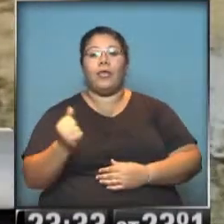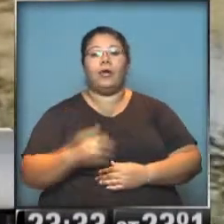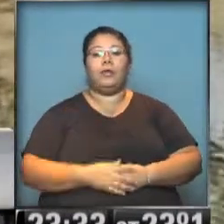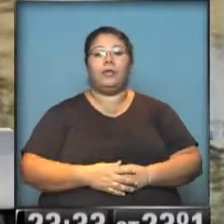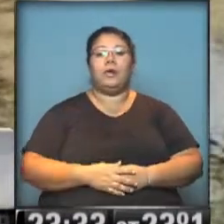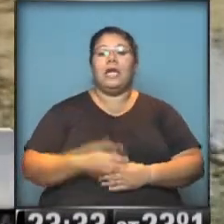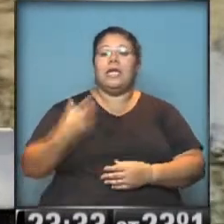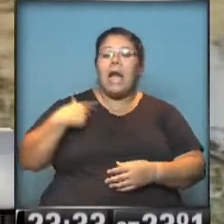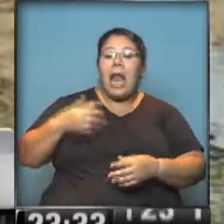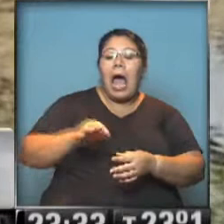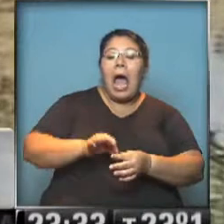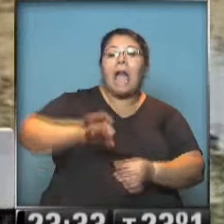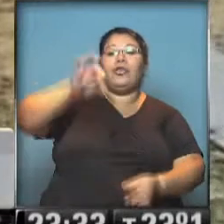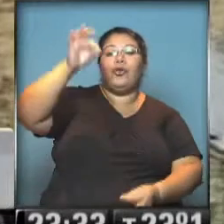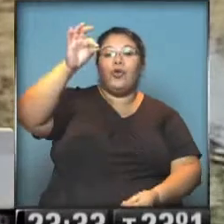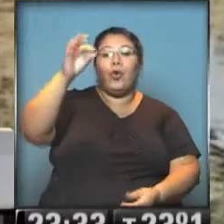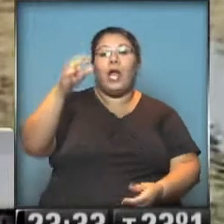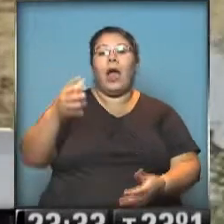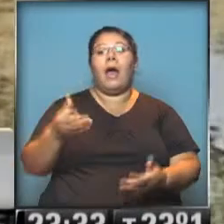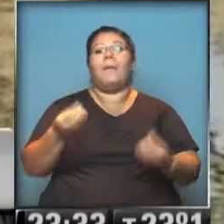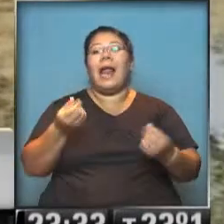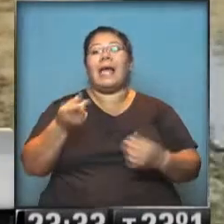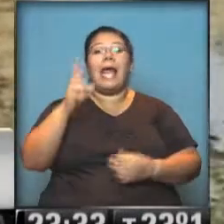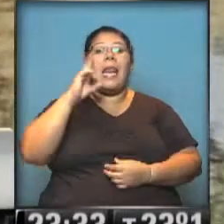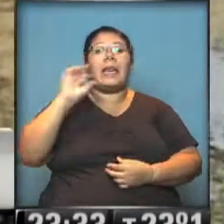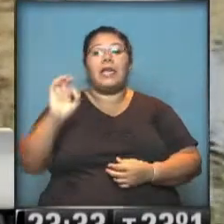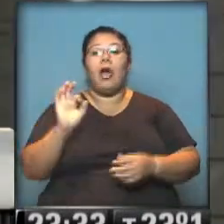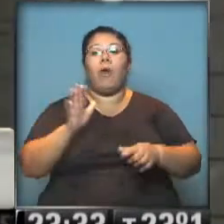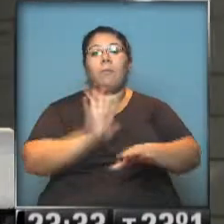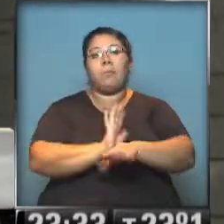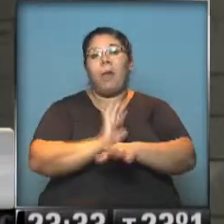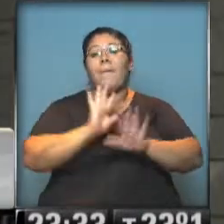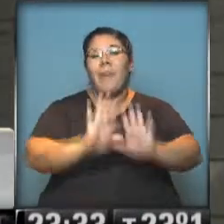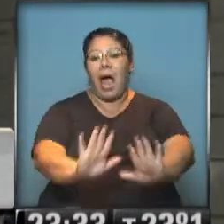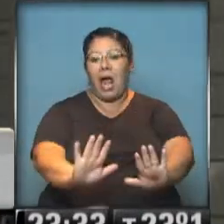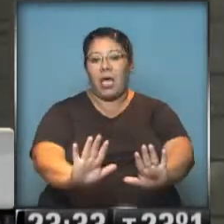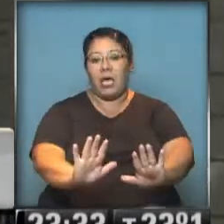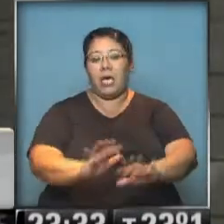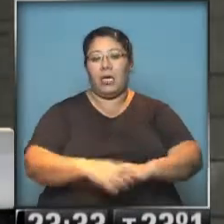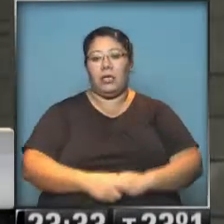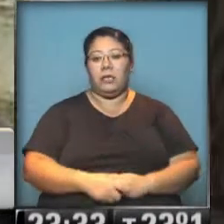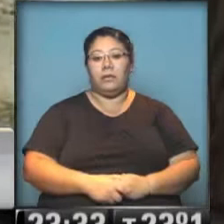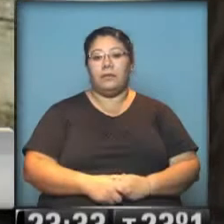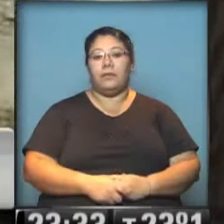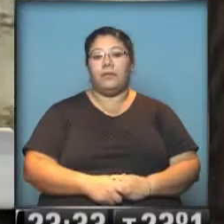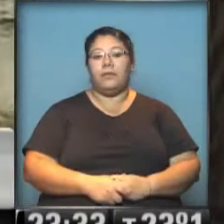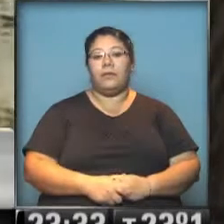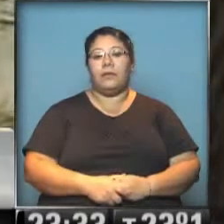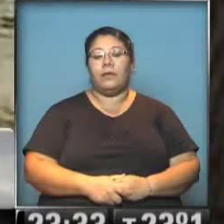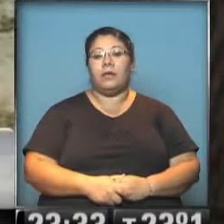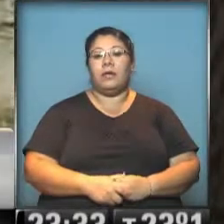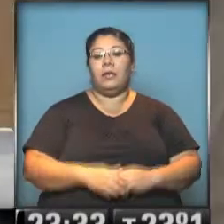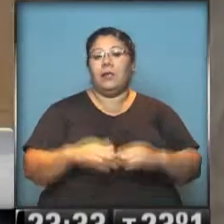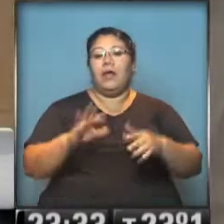dicho que puede llegar a subir. Claro, río. Supuestamente no tendría que sobrepasar este